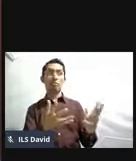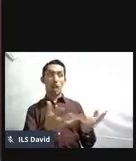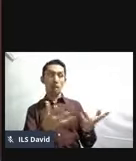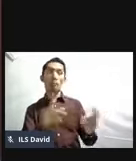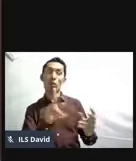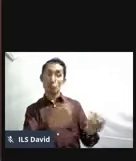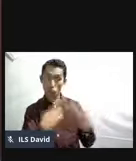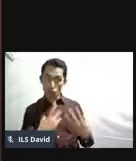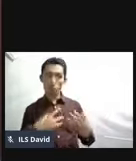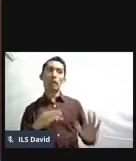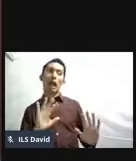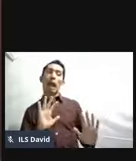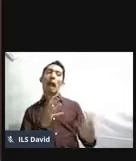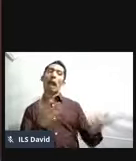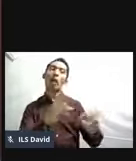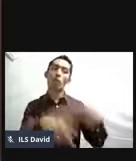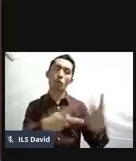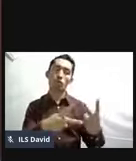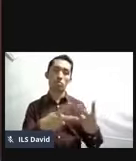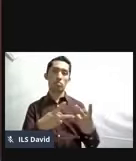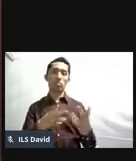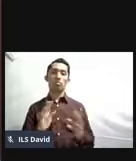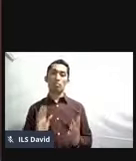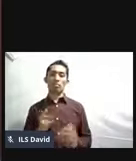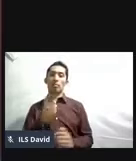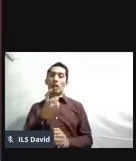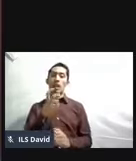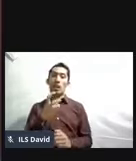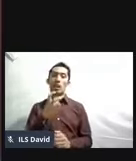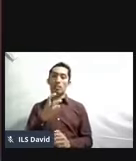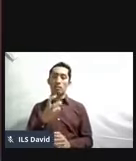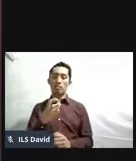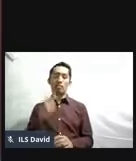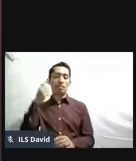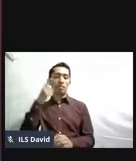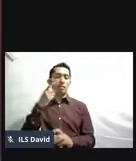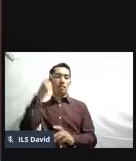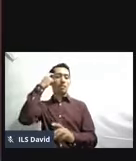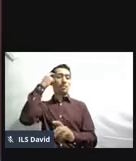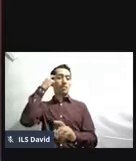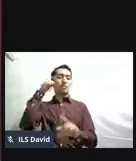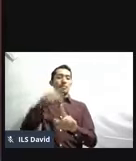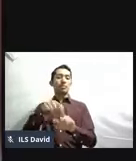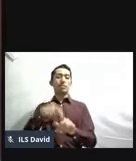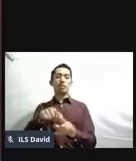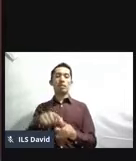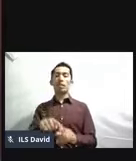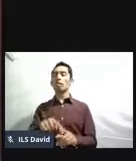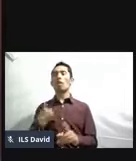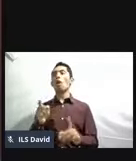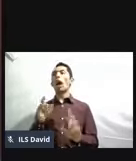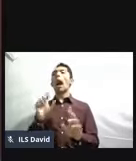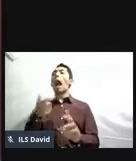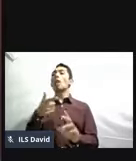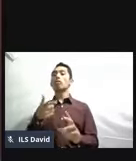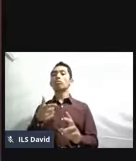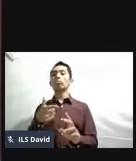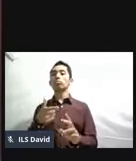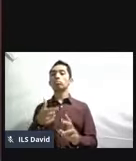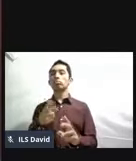esfuerzo, que tiene que ser además objetiva, o sea, no es subjetiva, no es como que te voy a dar un abrazo y eso ya me queda